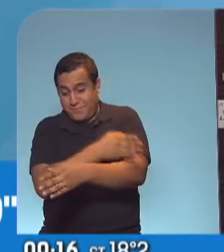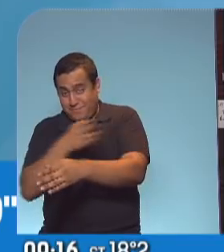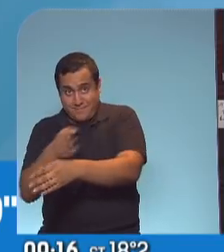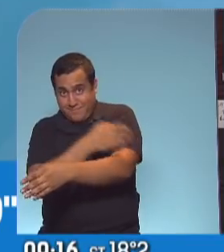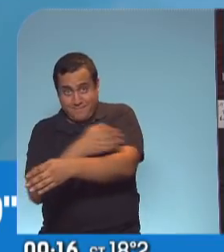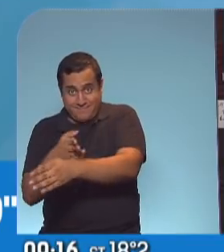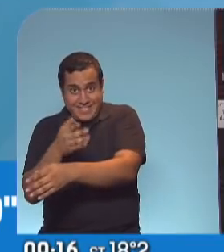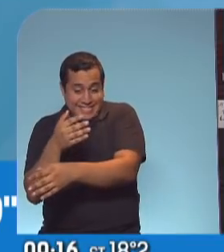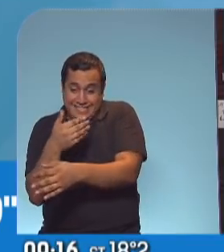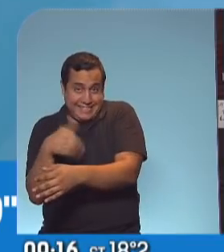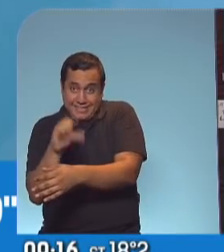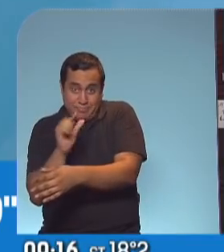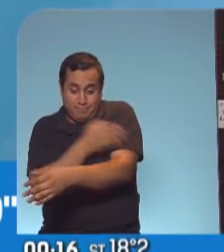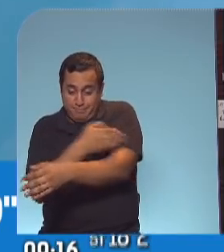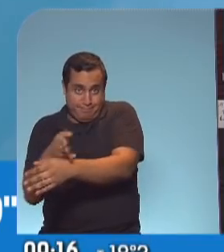temporada.